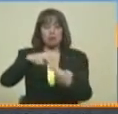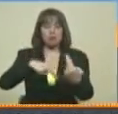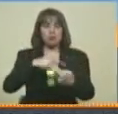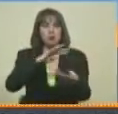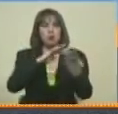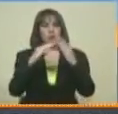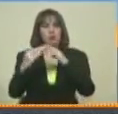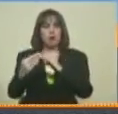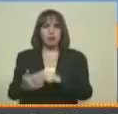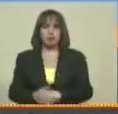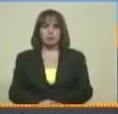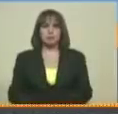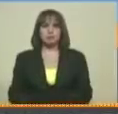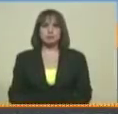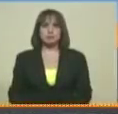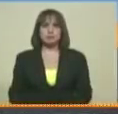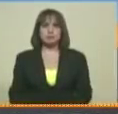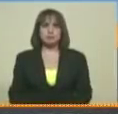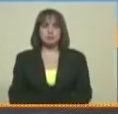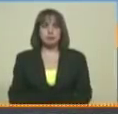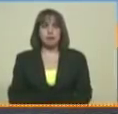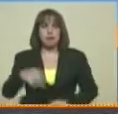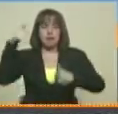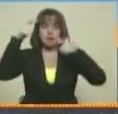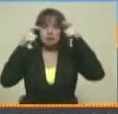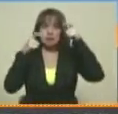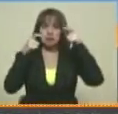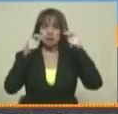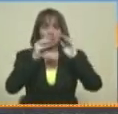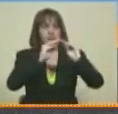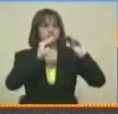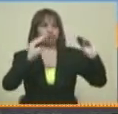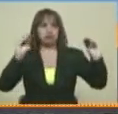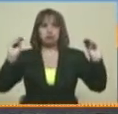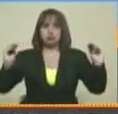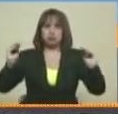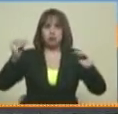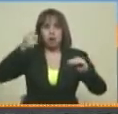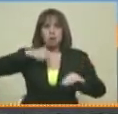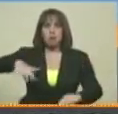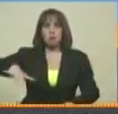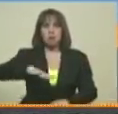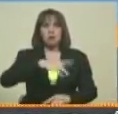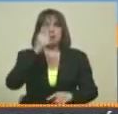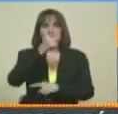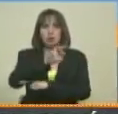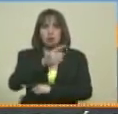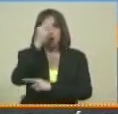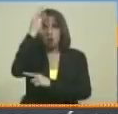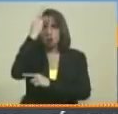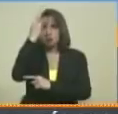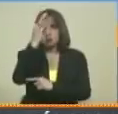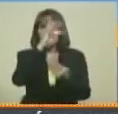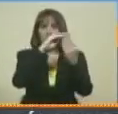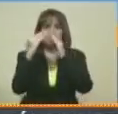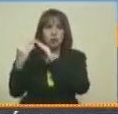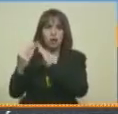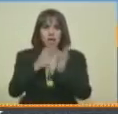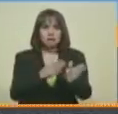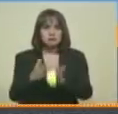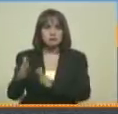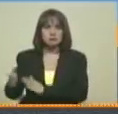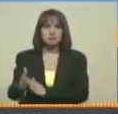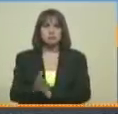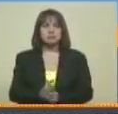comunal. Desde que el comandante Chávez llamó al pueblo a organizarse en consejos comunales y luego en